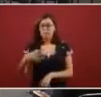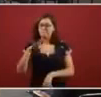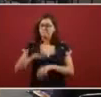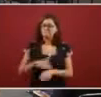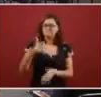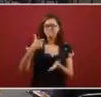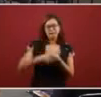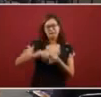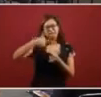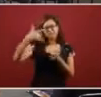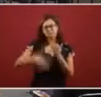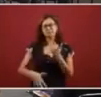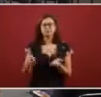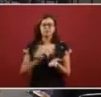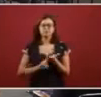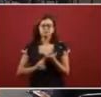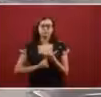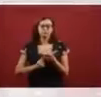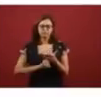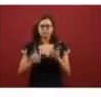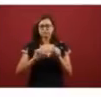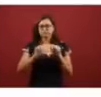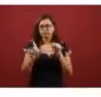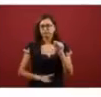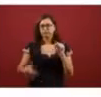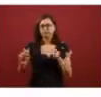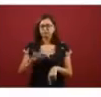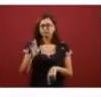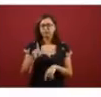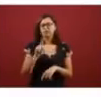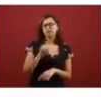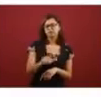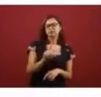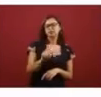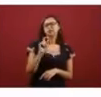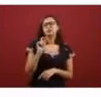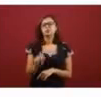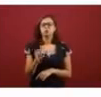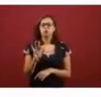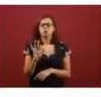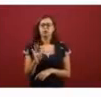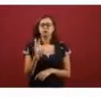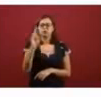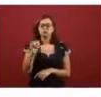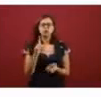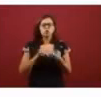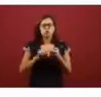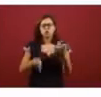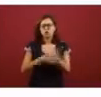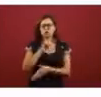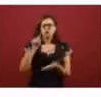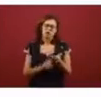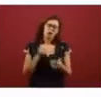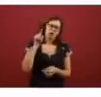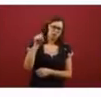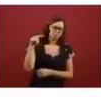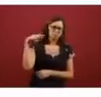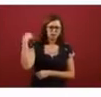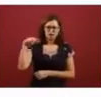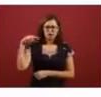para gasolina regular en toda la República Mexicana es de 17.49 y lo encontramos en Coatzacoalcos,